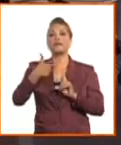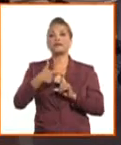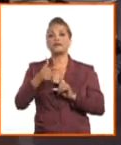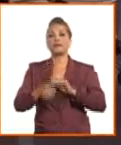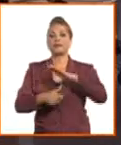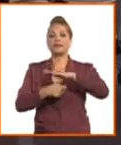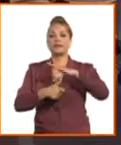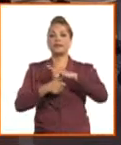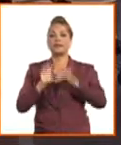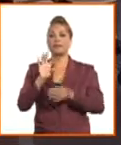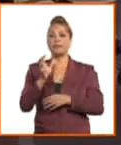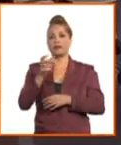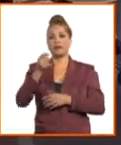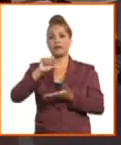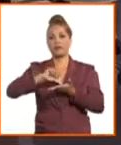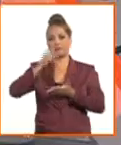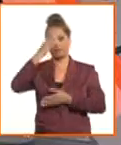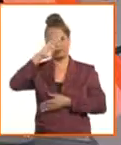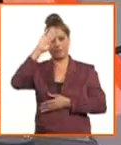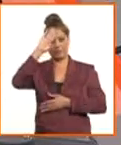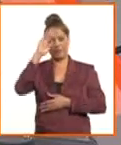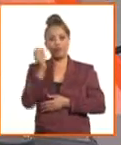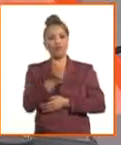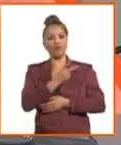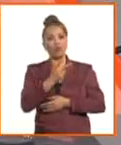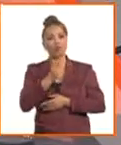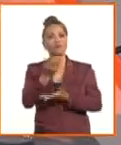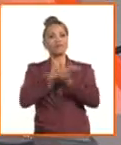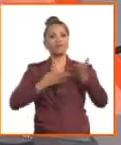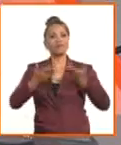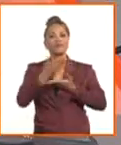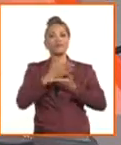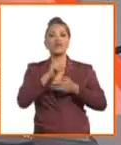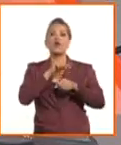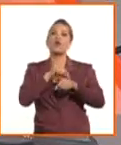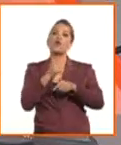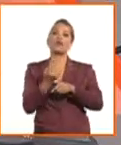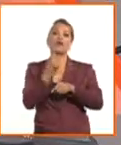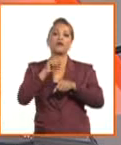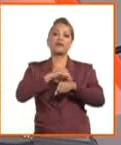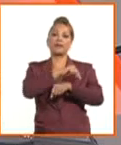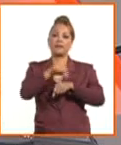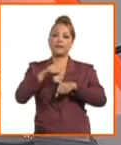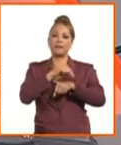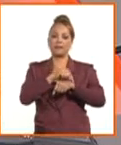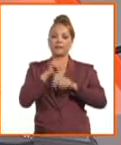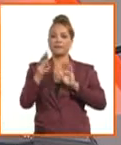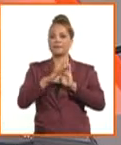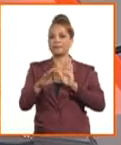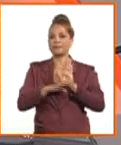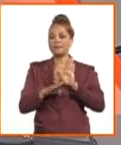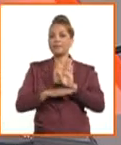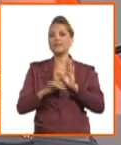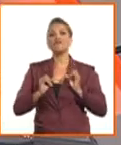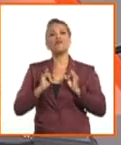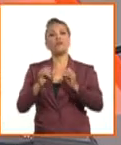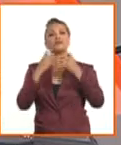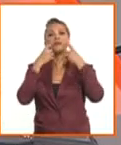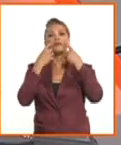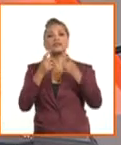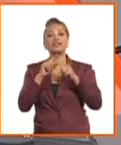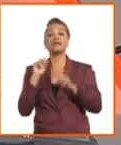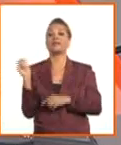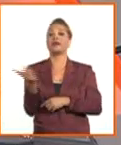ellos estaremos compartiendo esta casi hora y media de programa, información importante de primera mano para todo